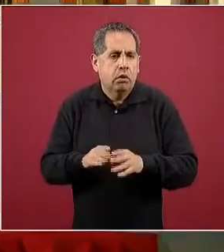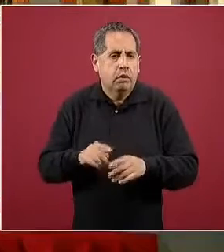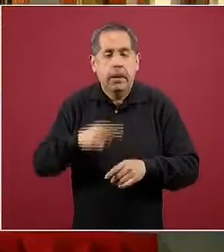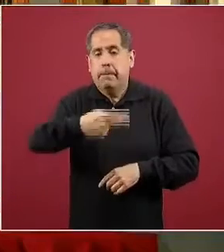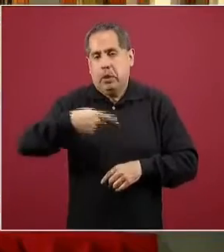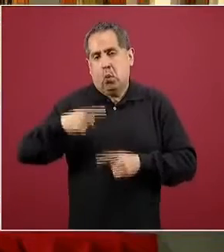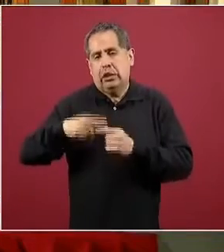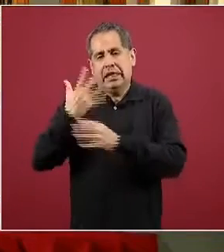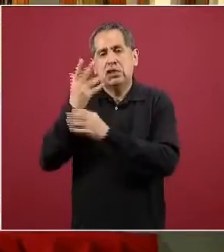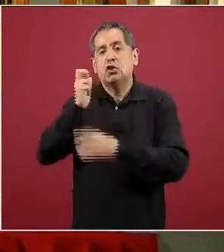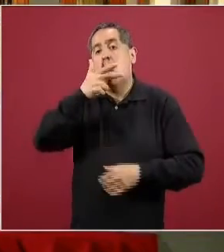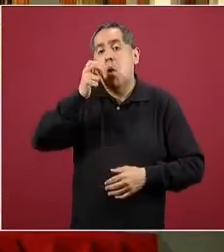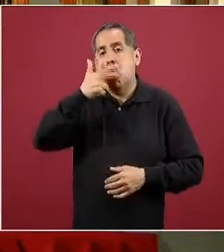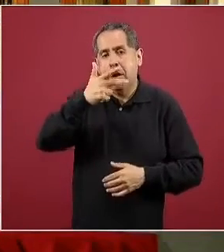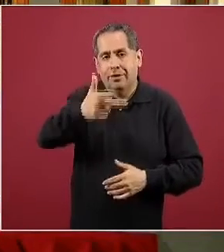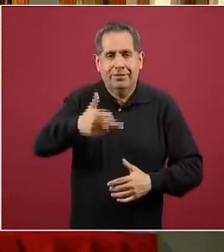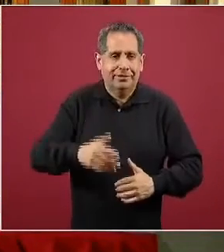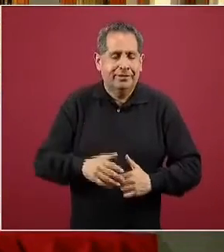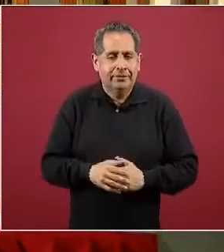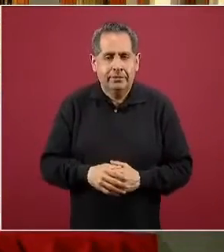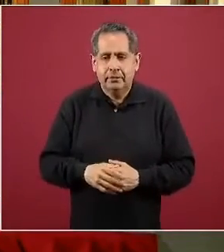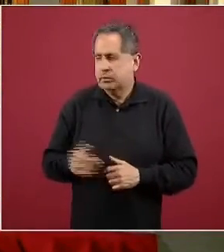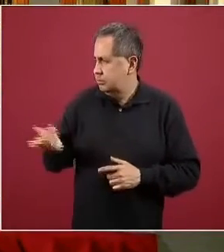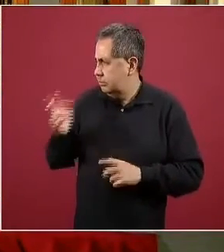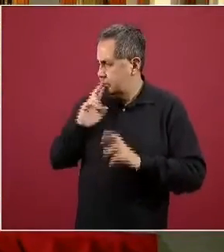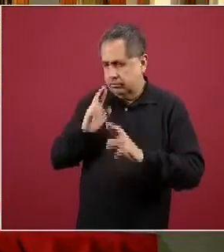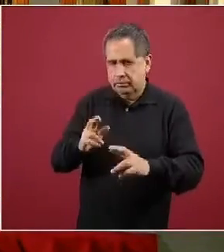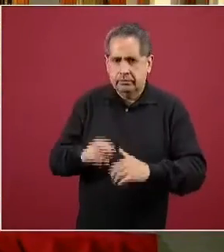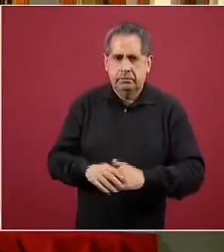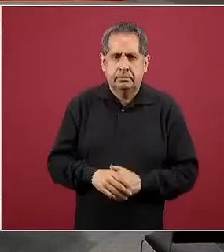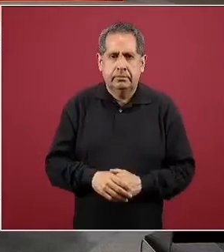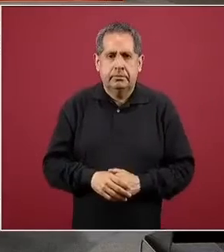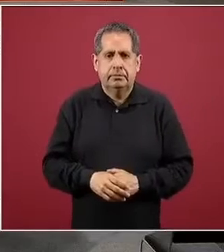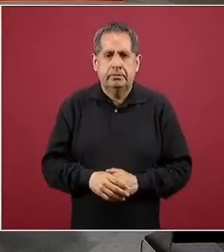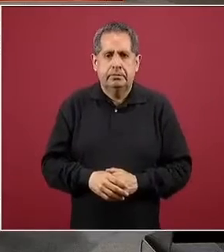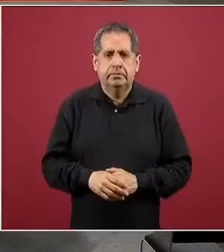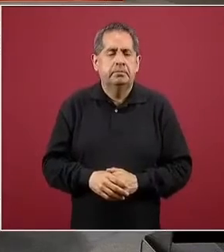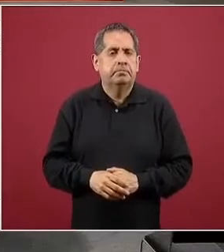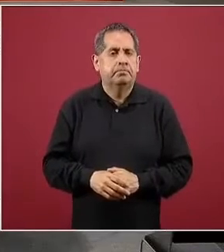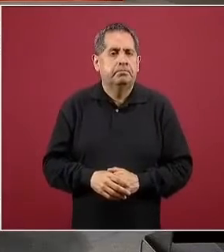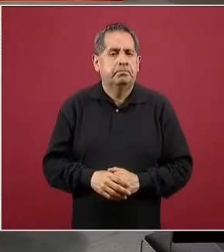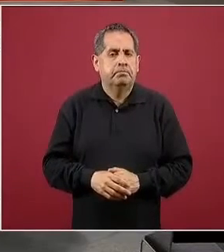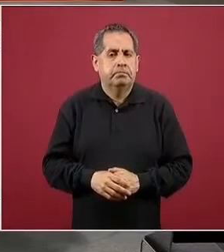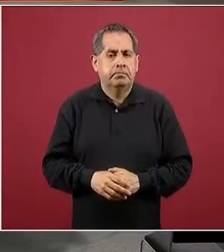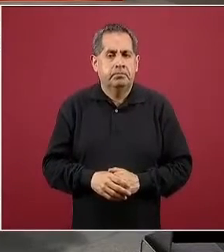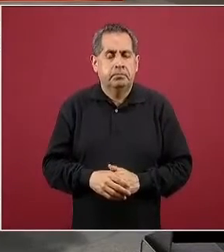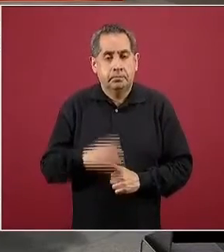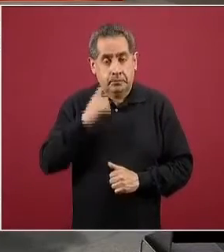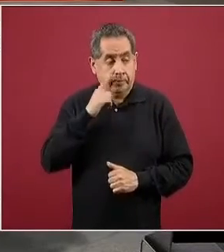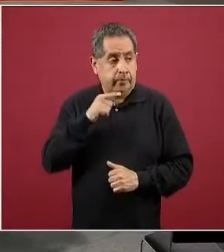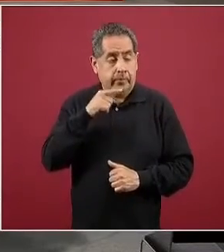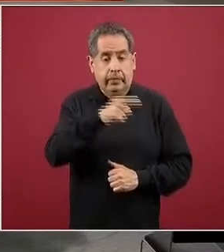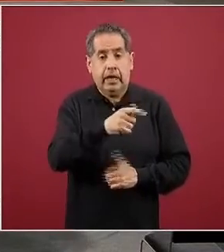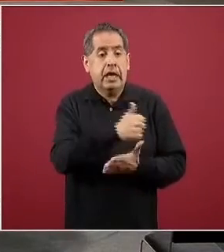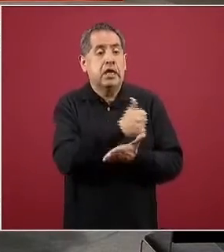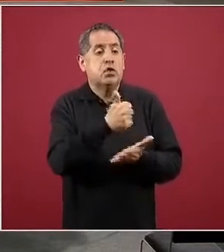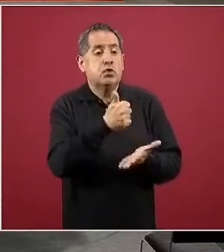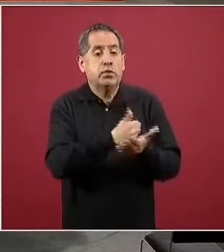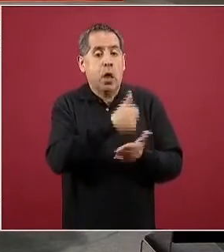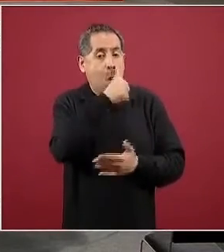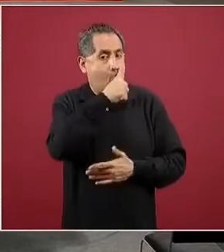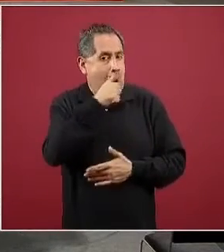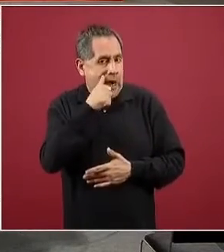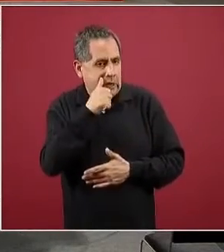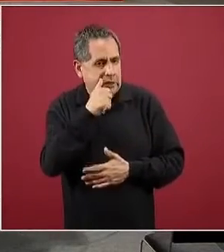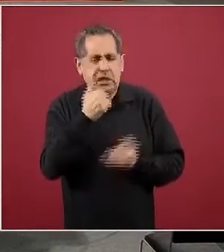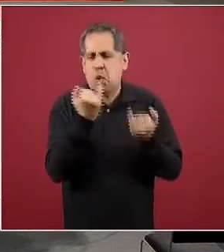Chihuahua. Antonio, por favor, ¿tú podrías contestar esto? Con mucho gusto, secretario. A Ciudad Juárez, como a todos los lugares